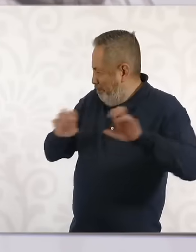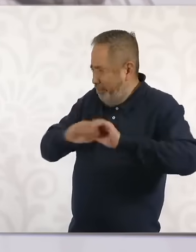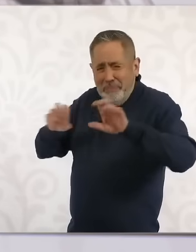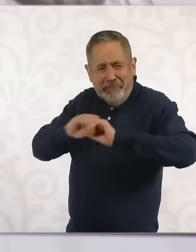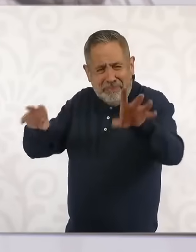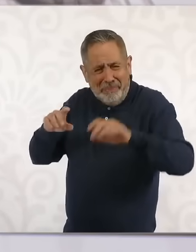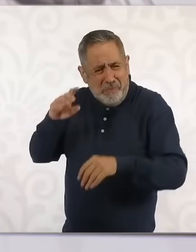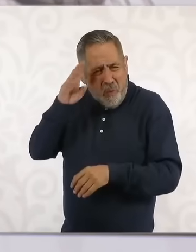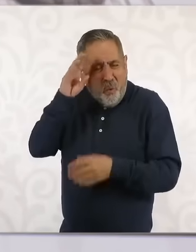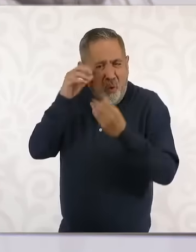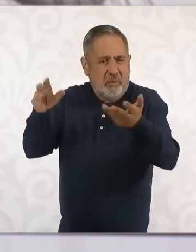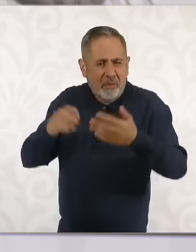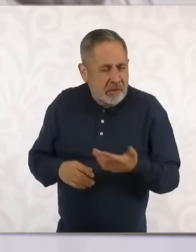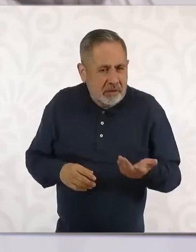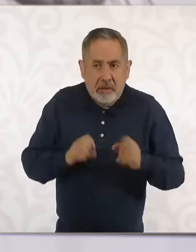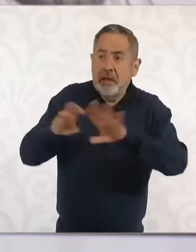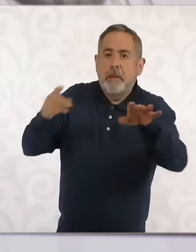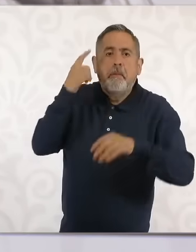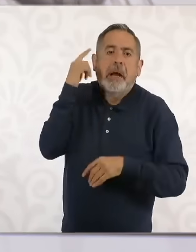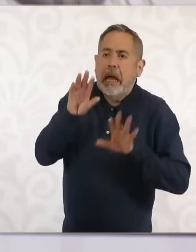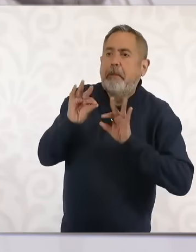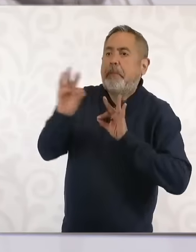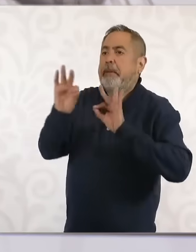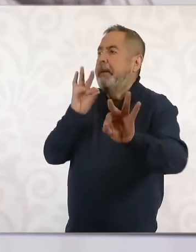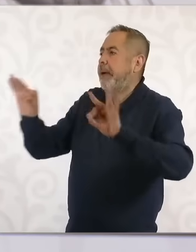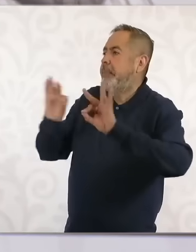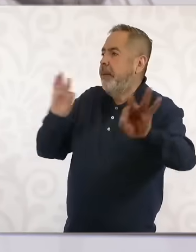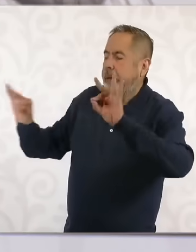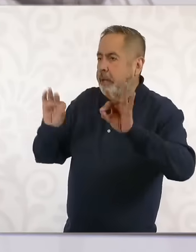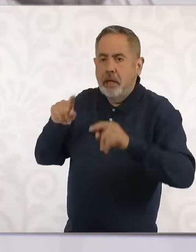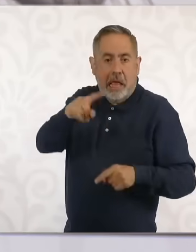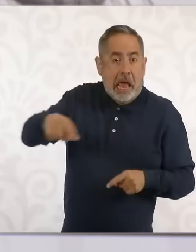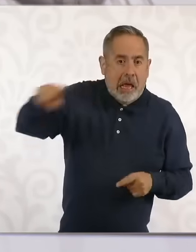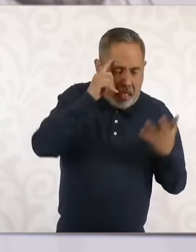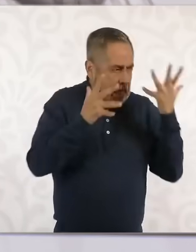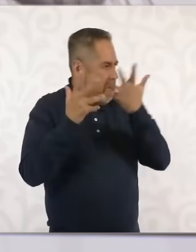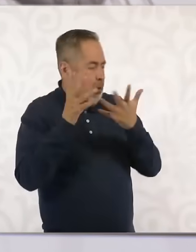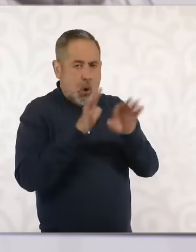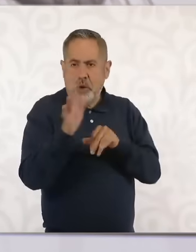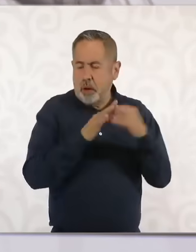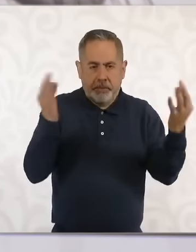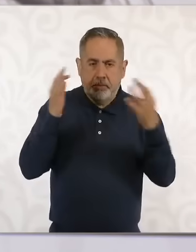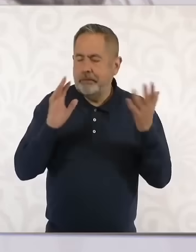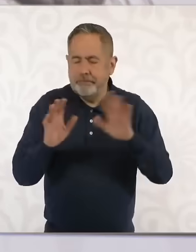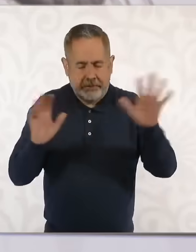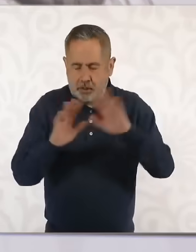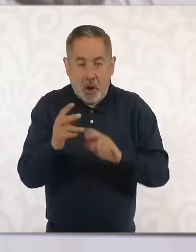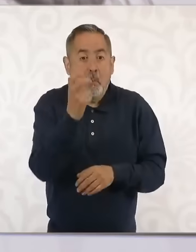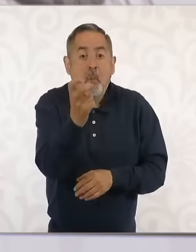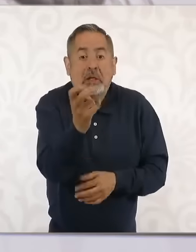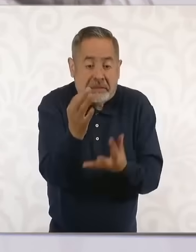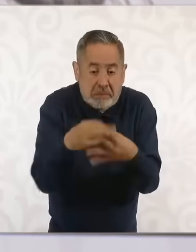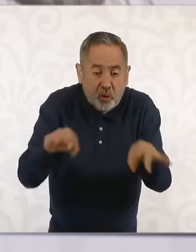Esta andanada en contra de uno u otro. Por eso es muy importante la mañanera, por eso